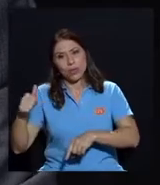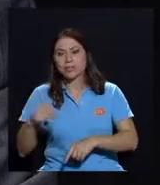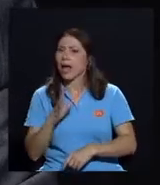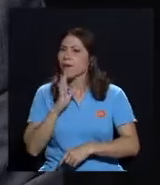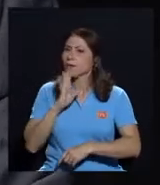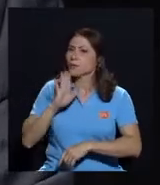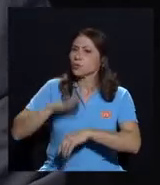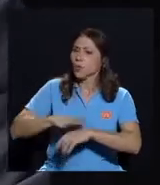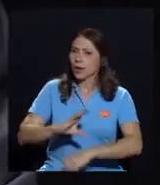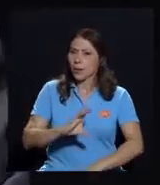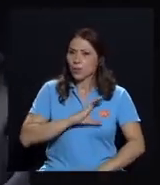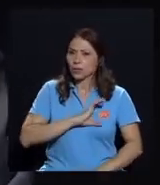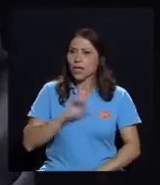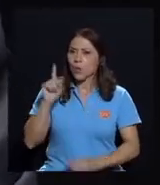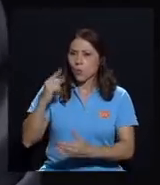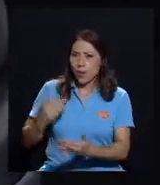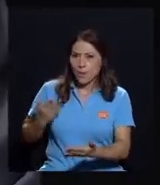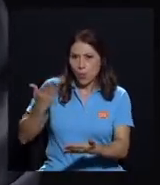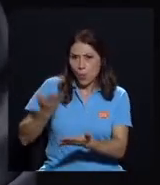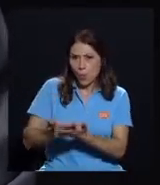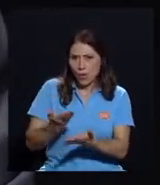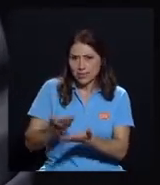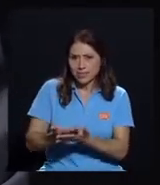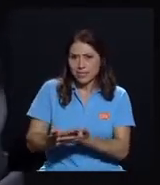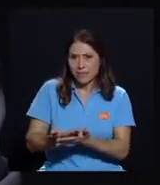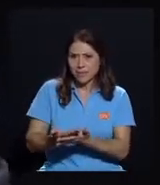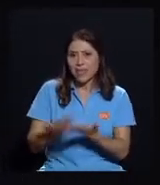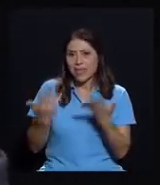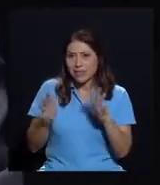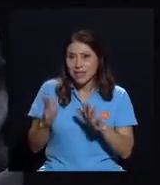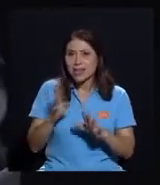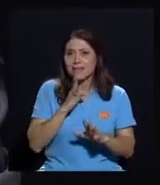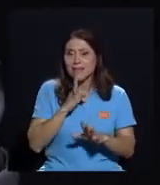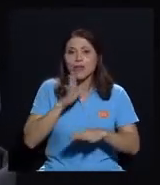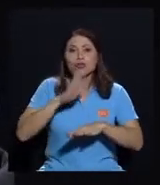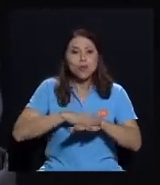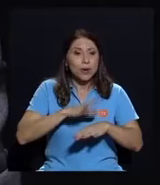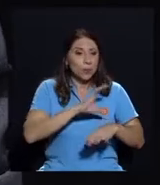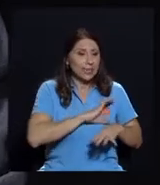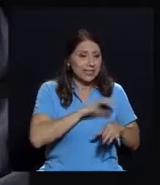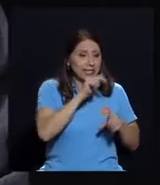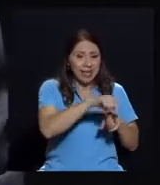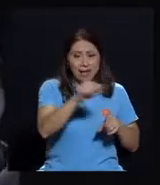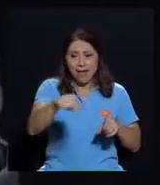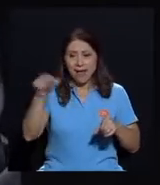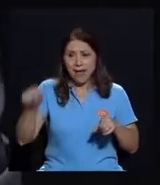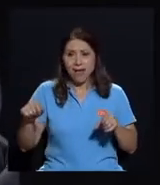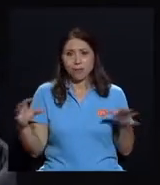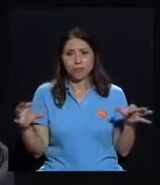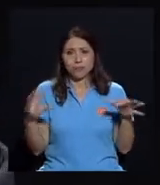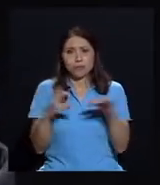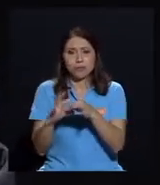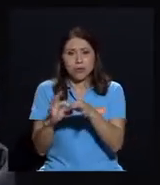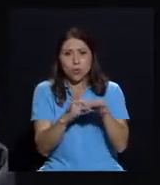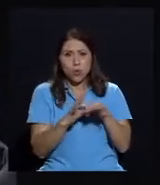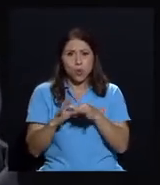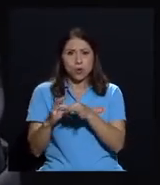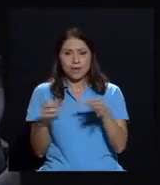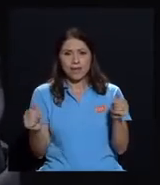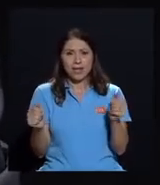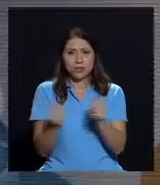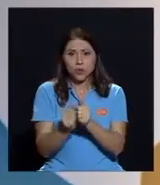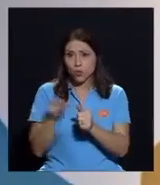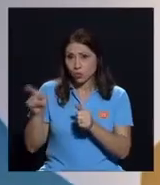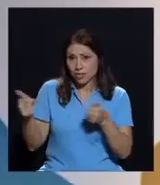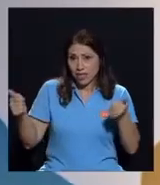policial una de las propuestas que se han flotado es la unificación de todas las policías usted estaría de acuerdo con la unificación de todas las policías